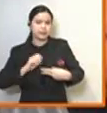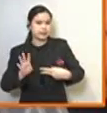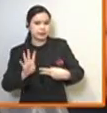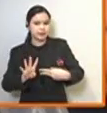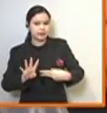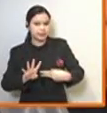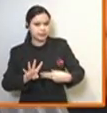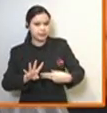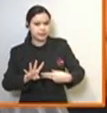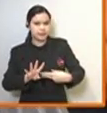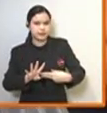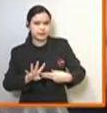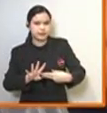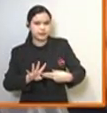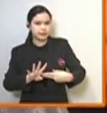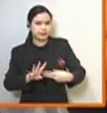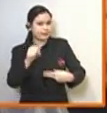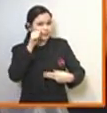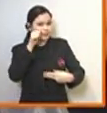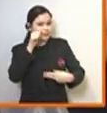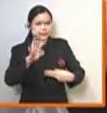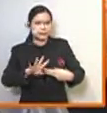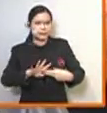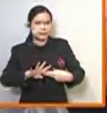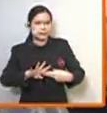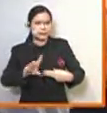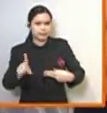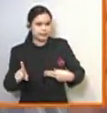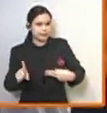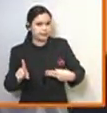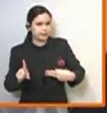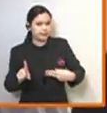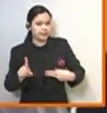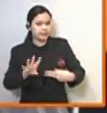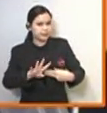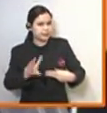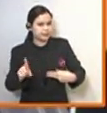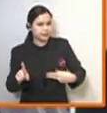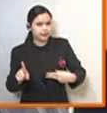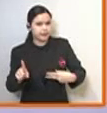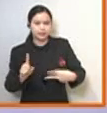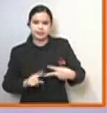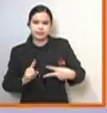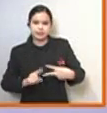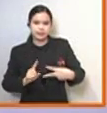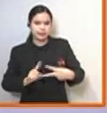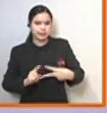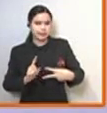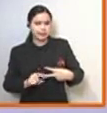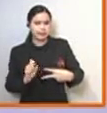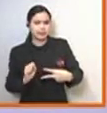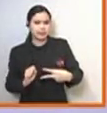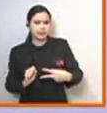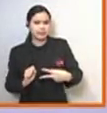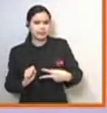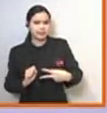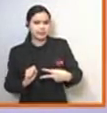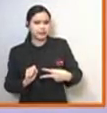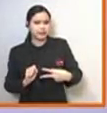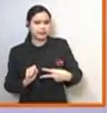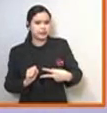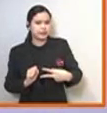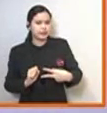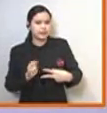4. Segundo dígito. Atención. Porque este es el 1, primer número ganador es el 41. Ahora conoceremos el segundo número